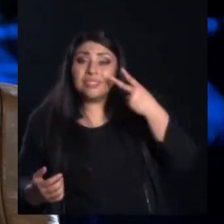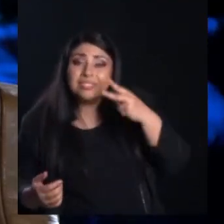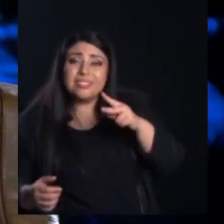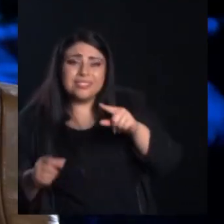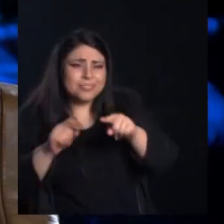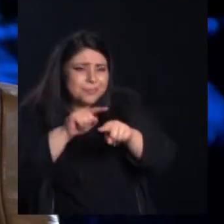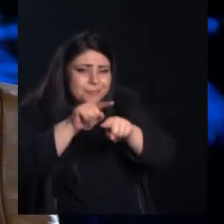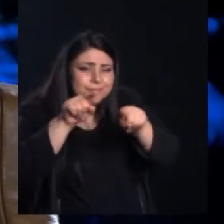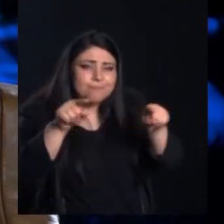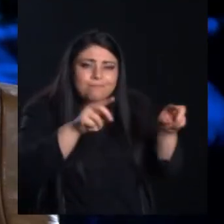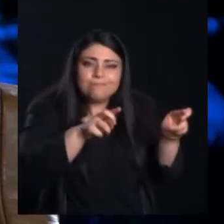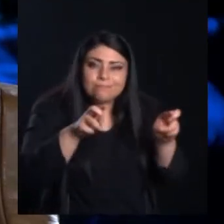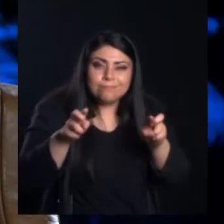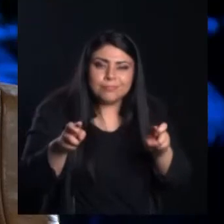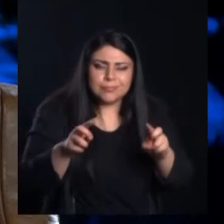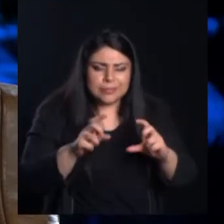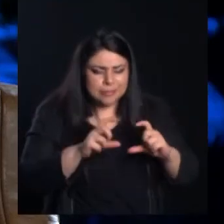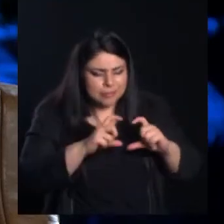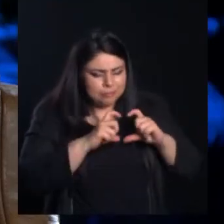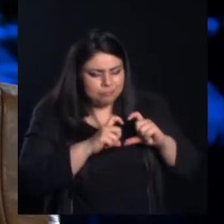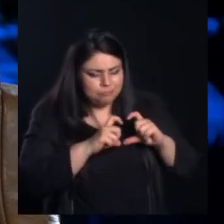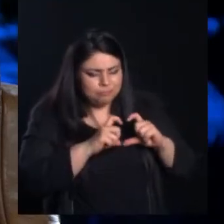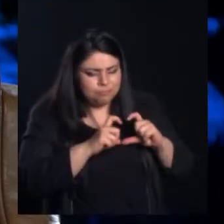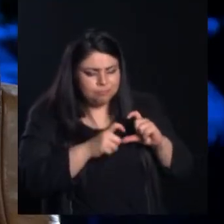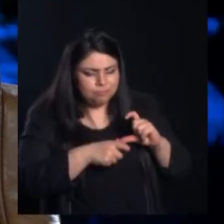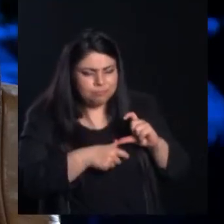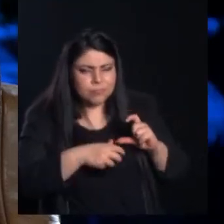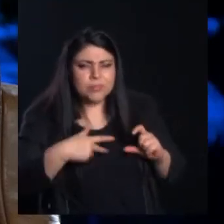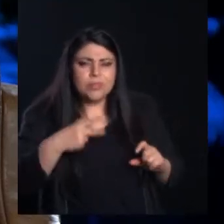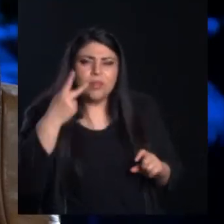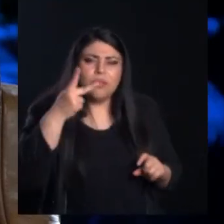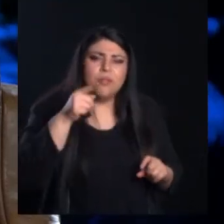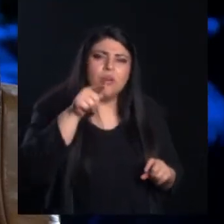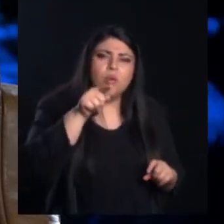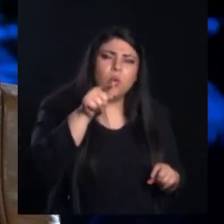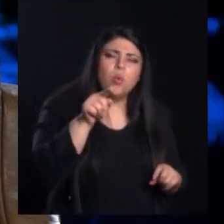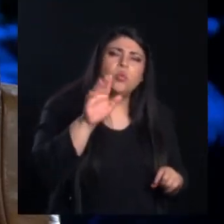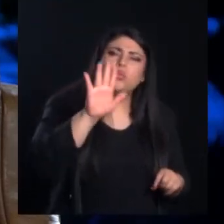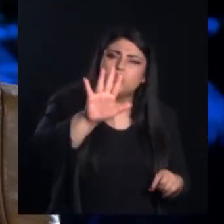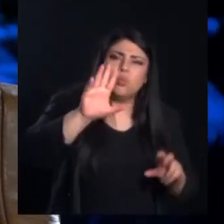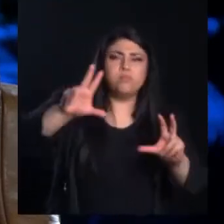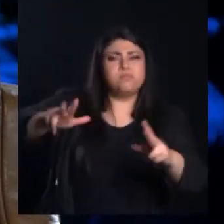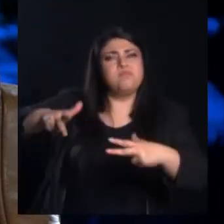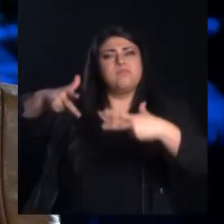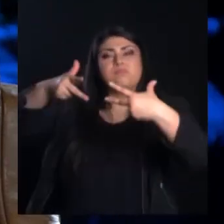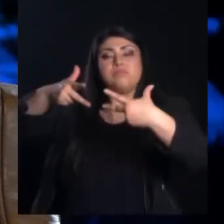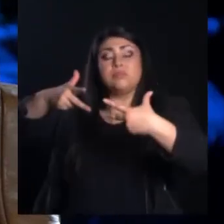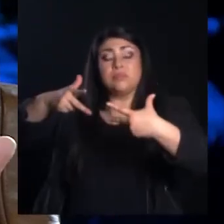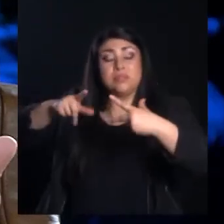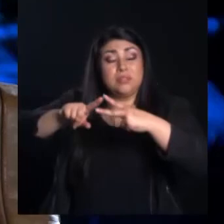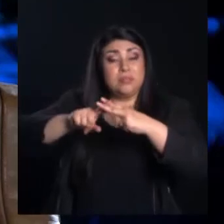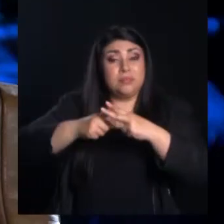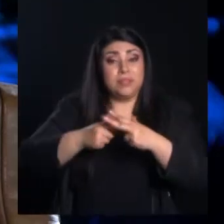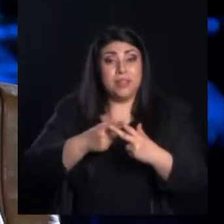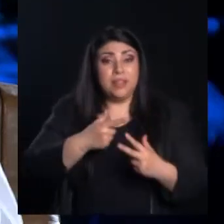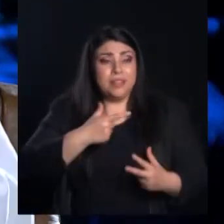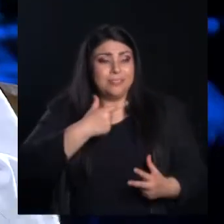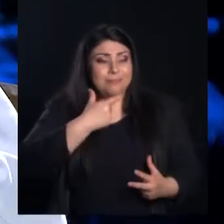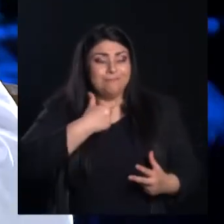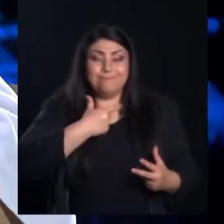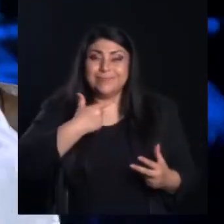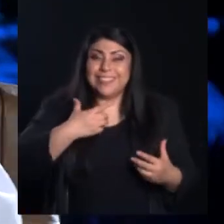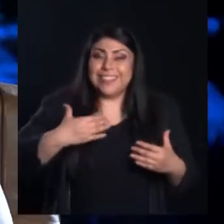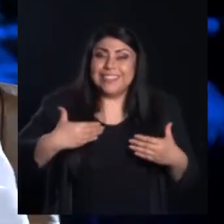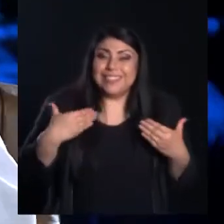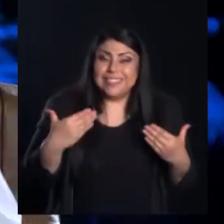casa en este momento siendo quebrantadas en su corazón estoy viendo como alguien en casa estás empezando a reír no no puedes explicarlo hay algo